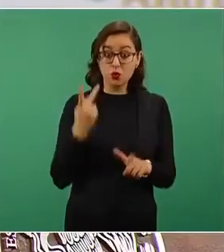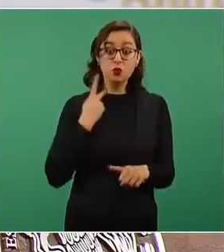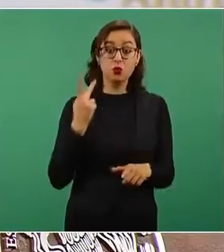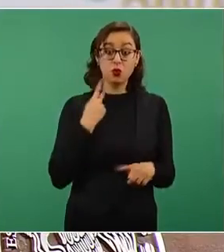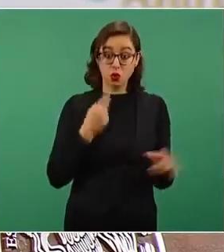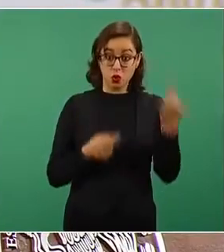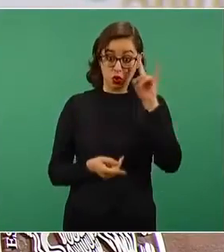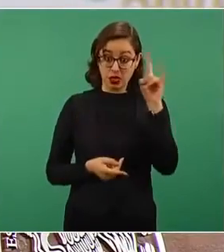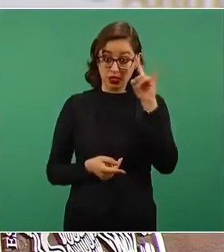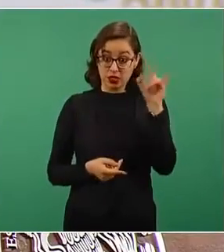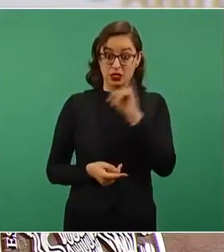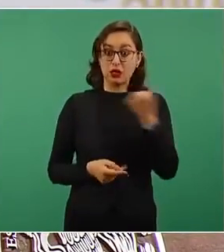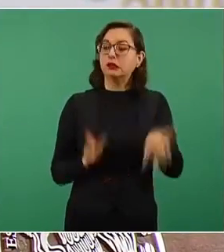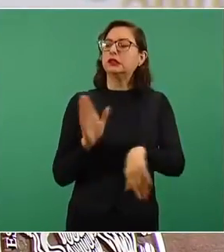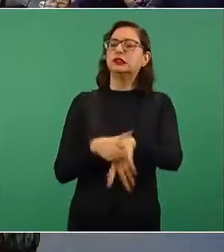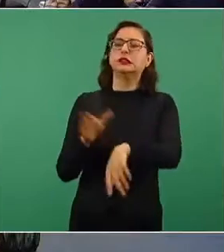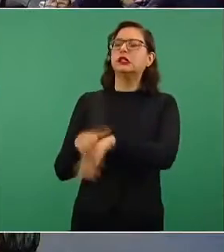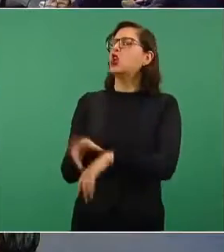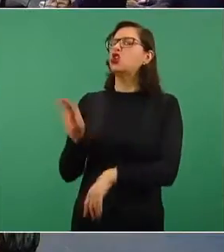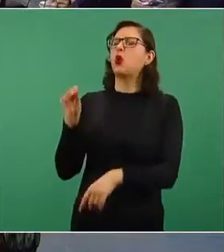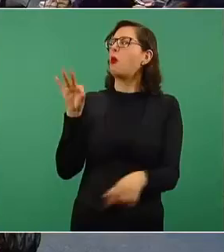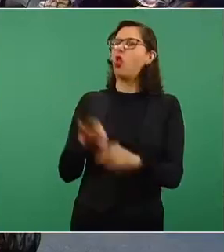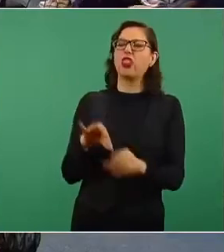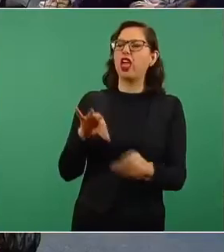que llamaban a no votar